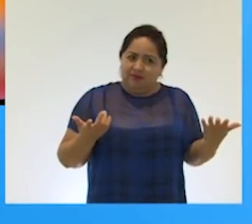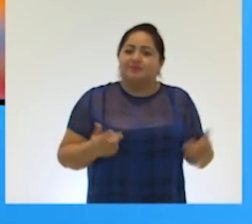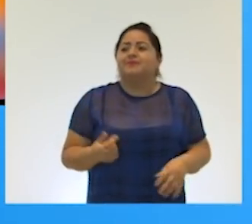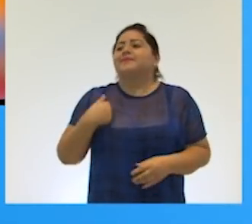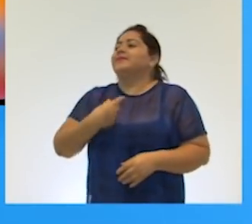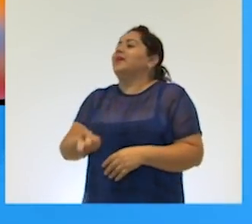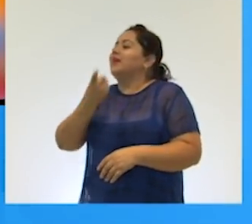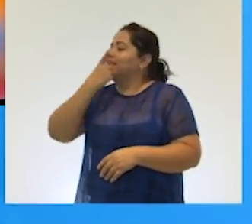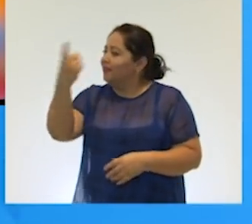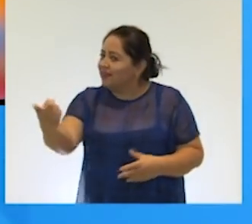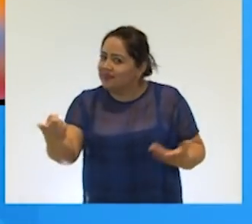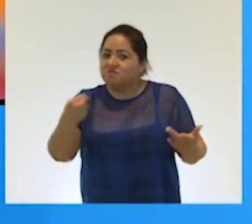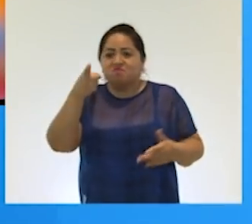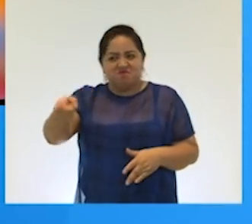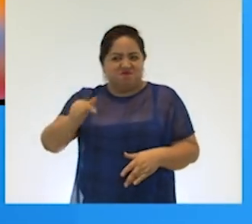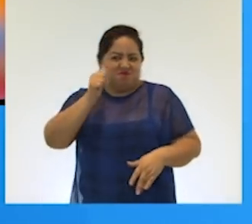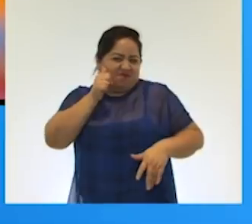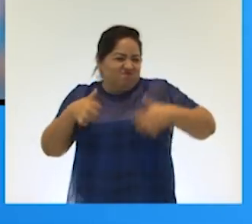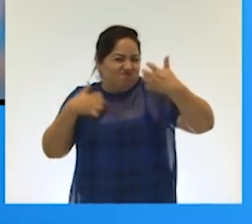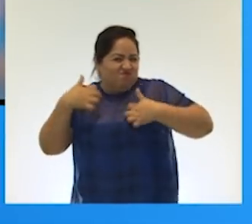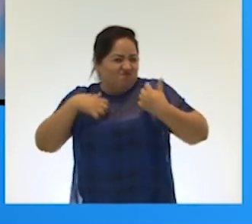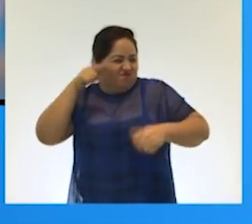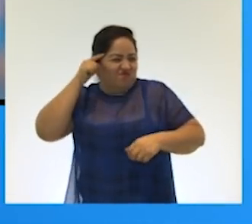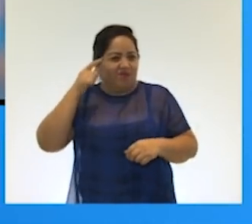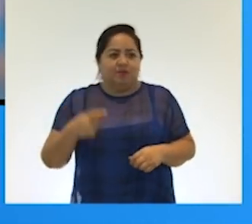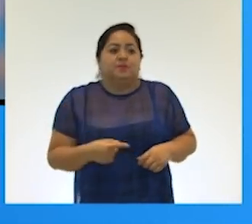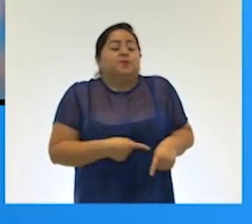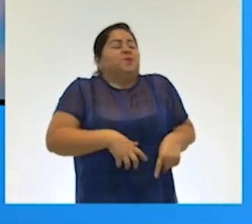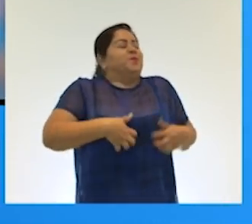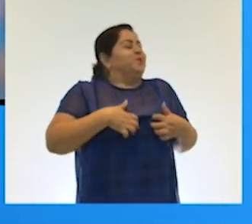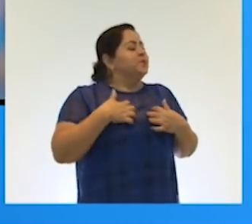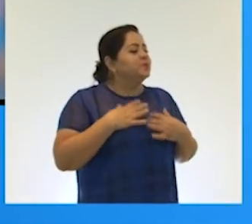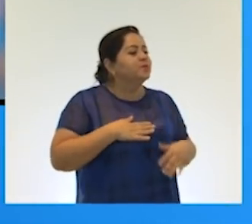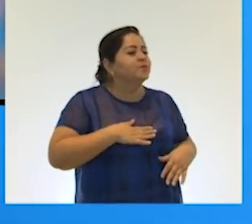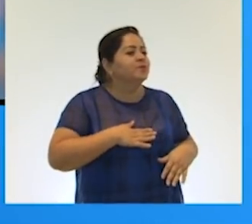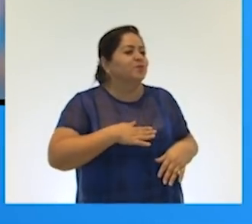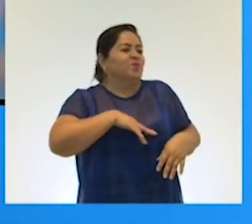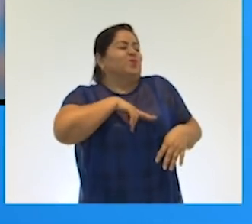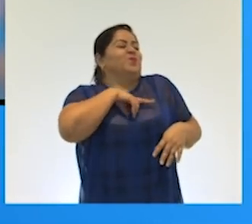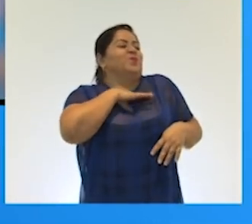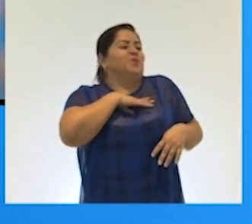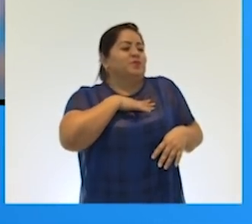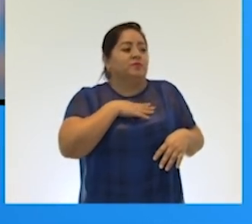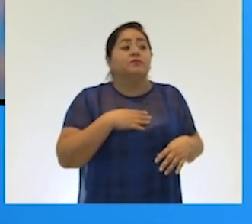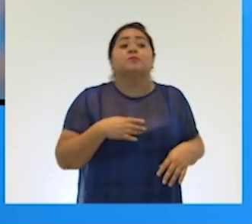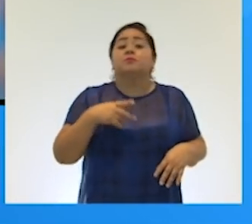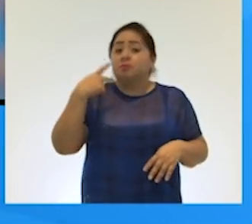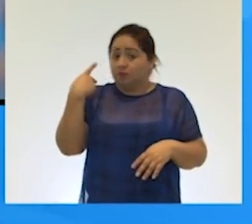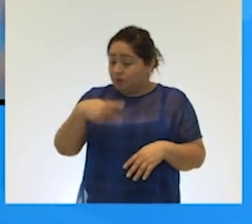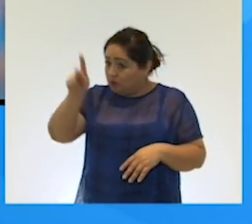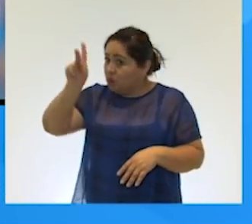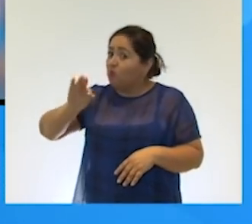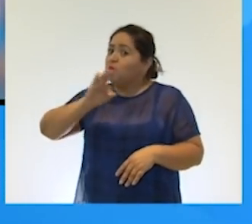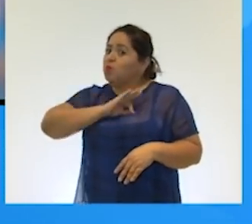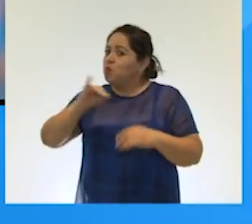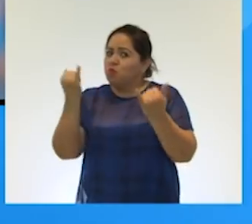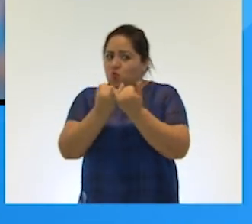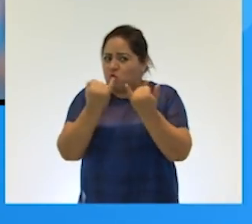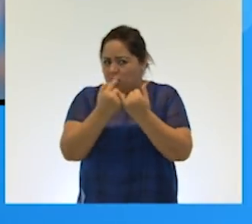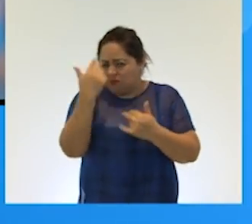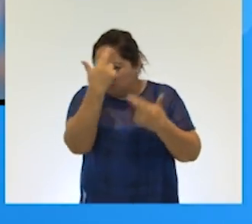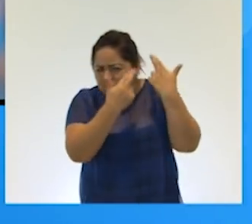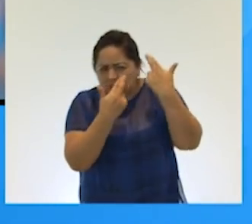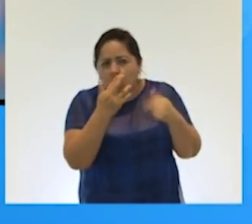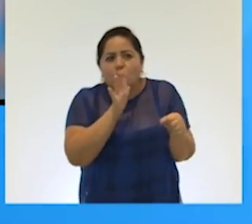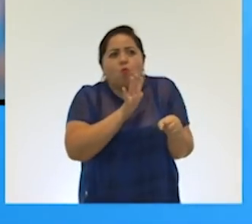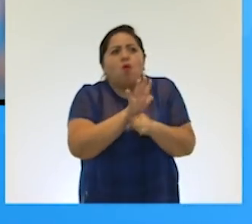dije, Staff. Eres un gruñón. También podemos hacer un análisis rápido para